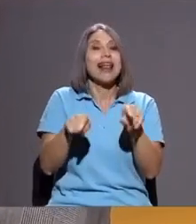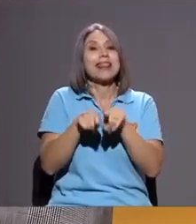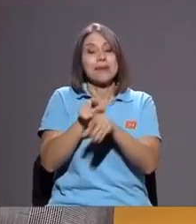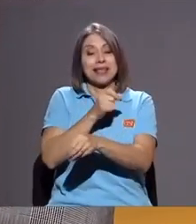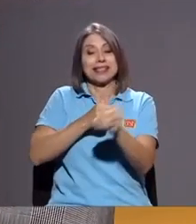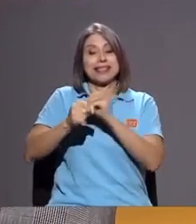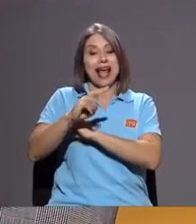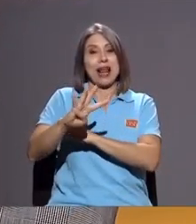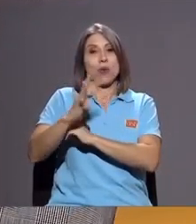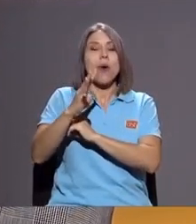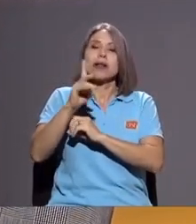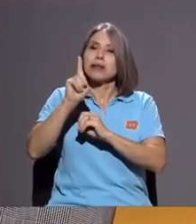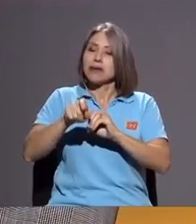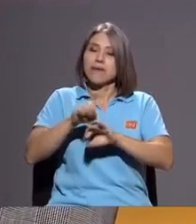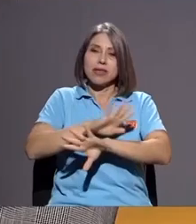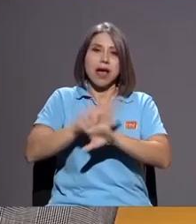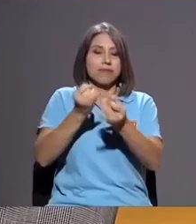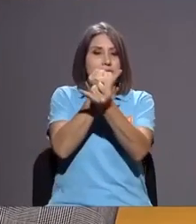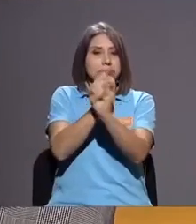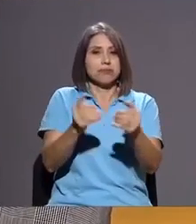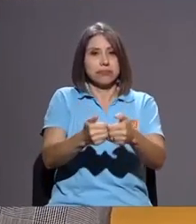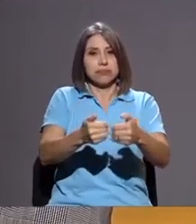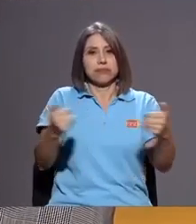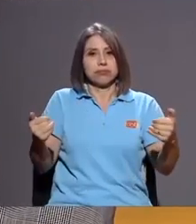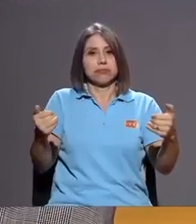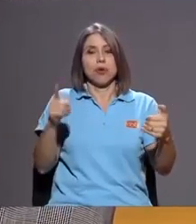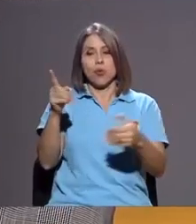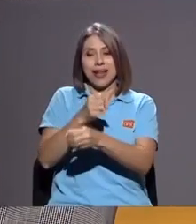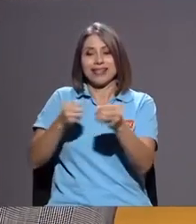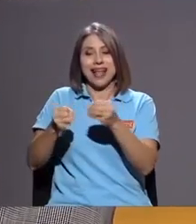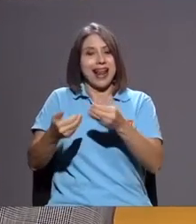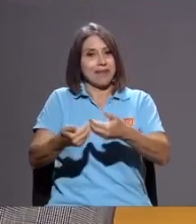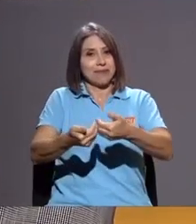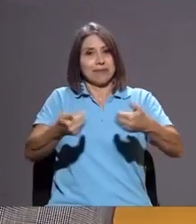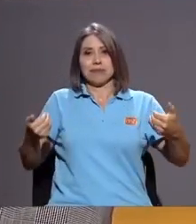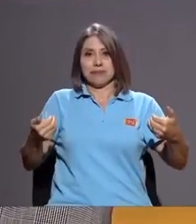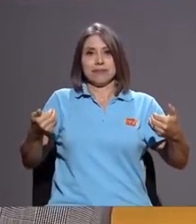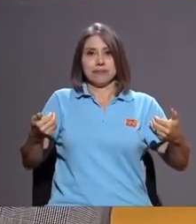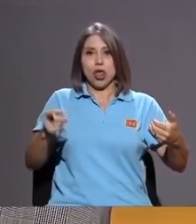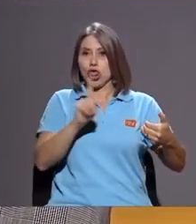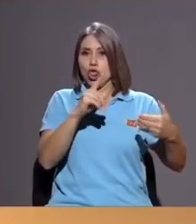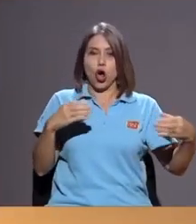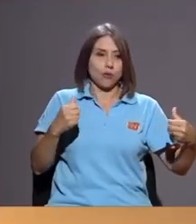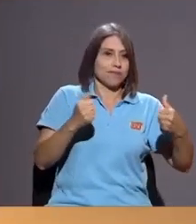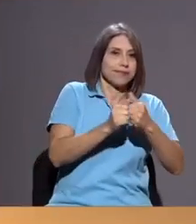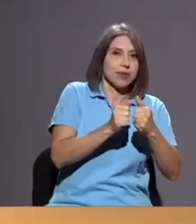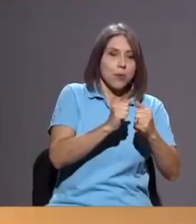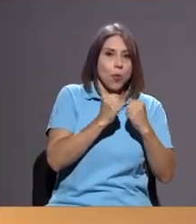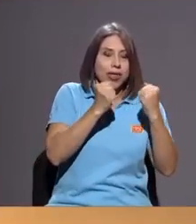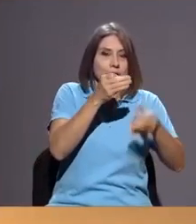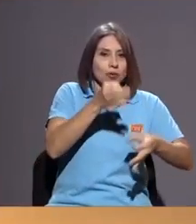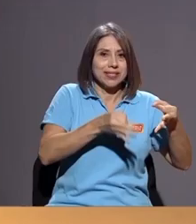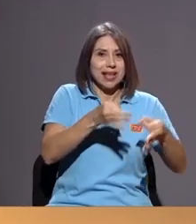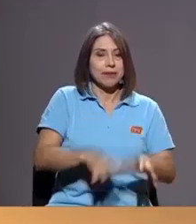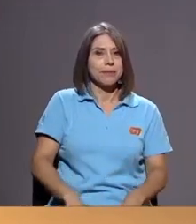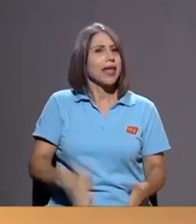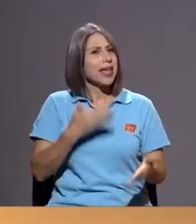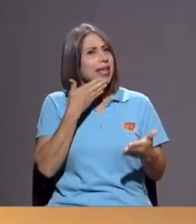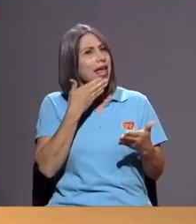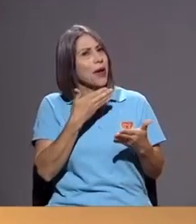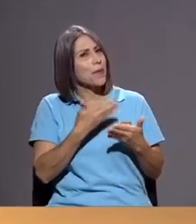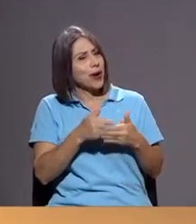un órgano inconstitucional, constitucional, independiente del Poder Judicial. Qué bueno, don Rubén, que en el país del no